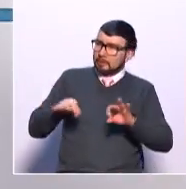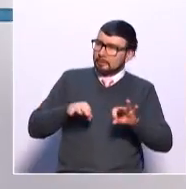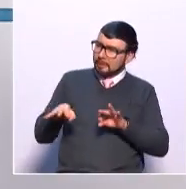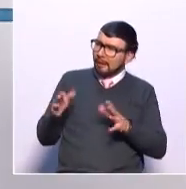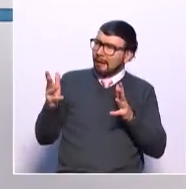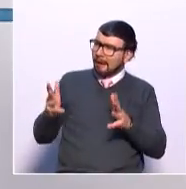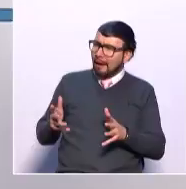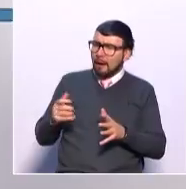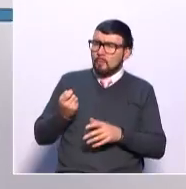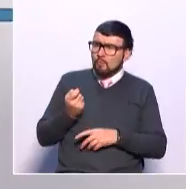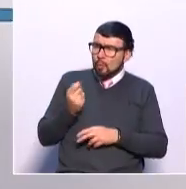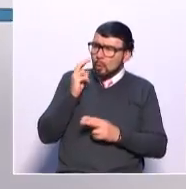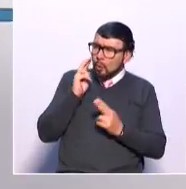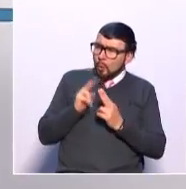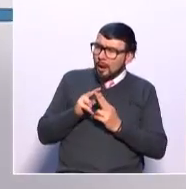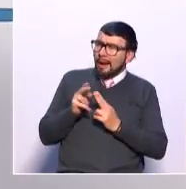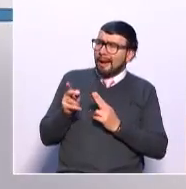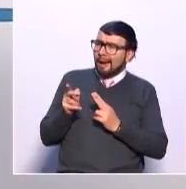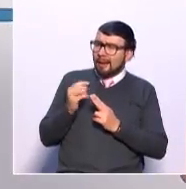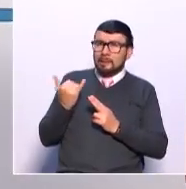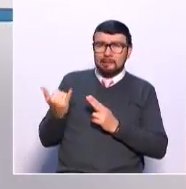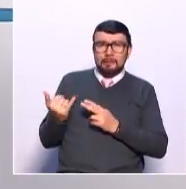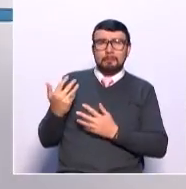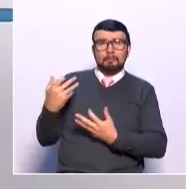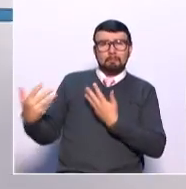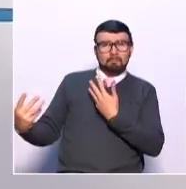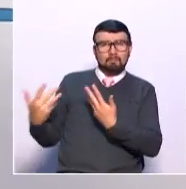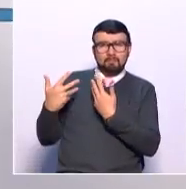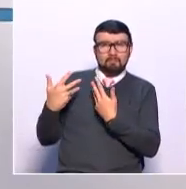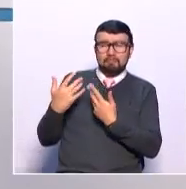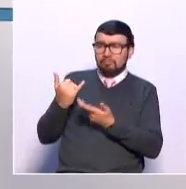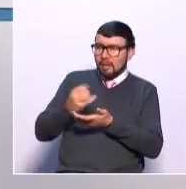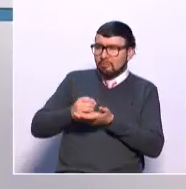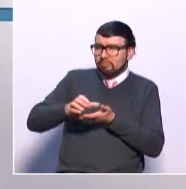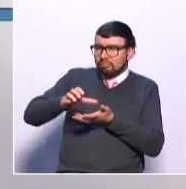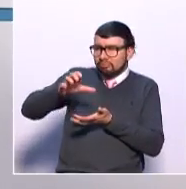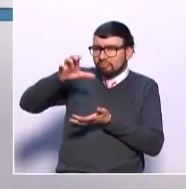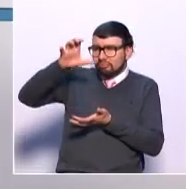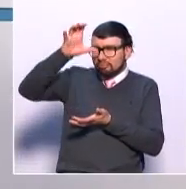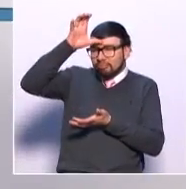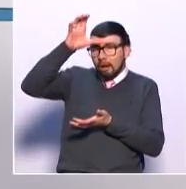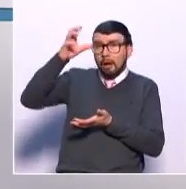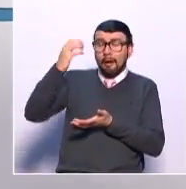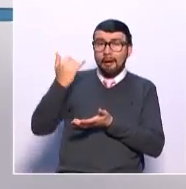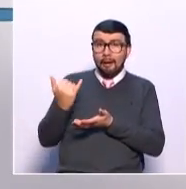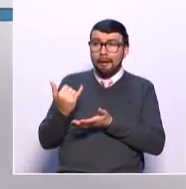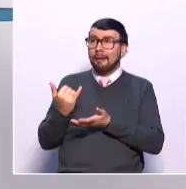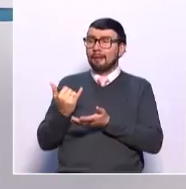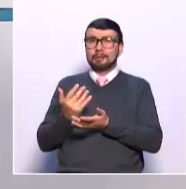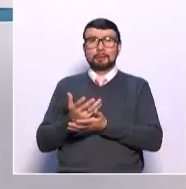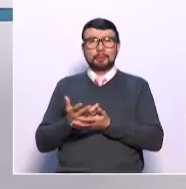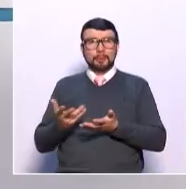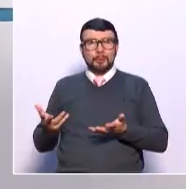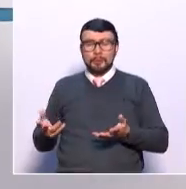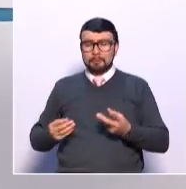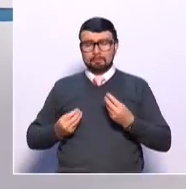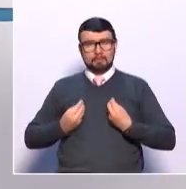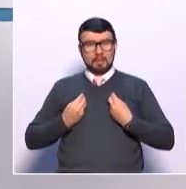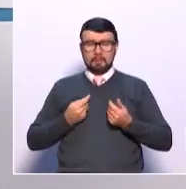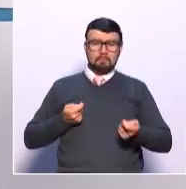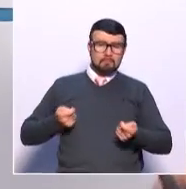que tenemos pero aquí vamos aprendiendo y en esa medida nosotros también vamos ajustando las cosas de nuestra vida para que nos vaya